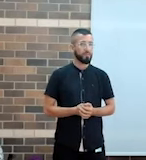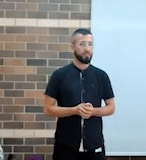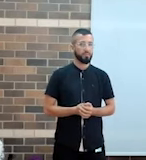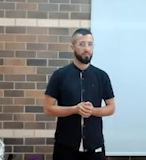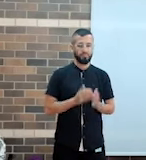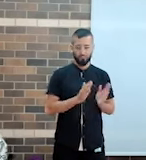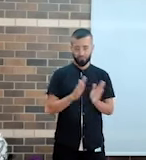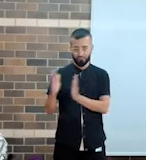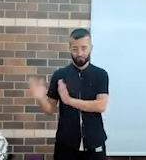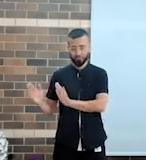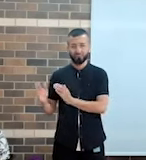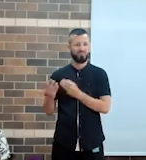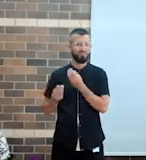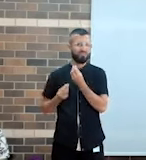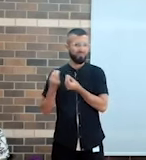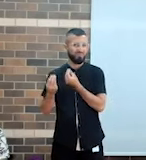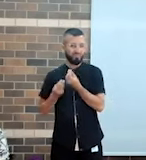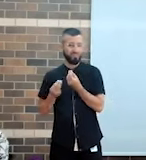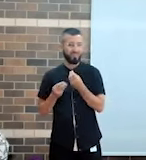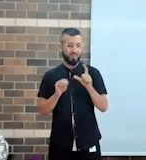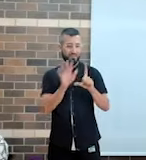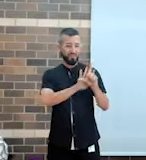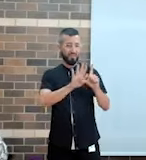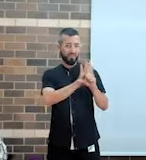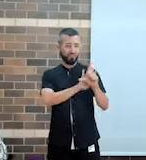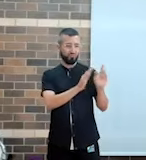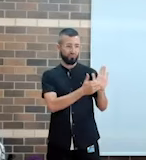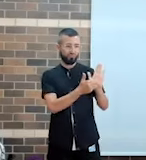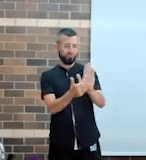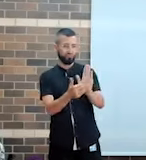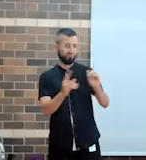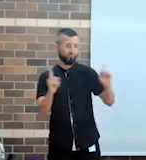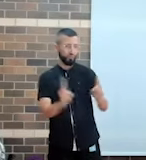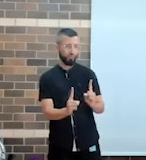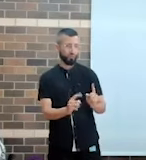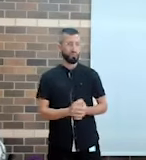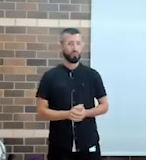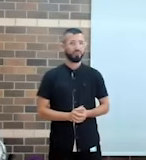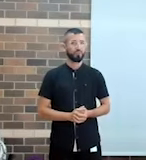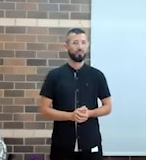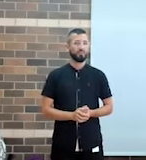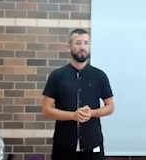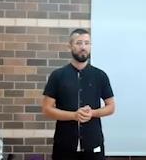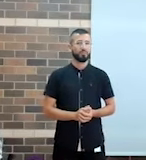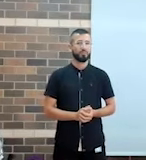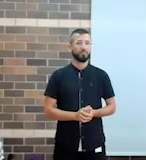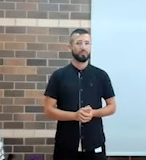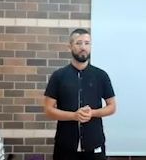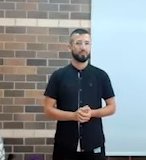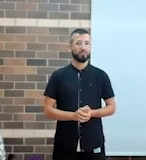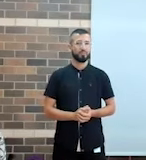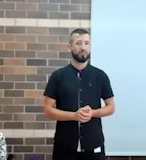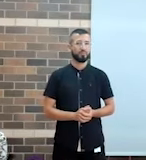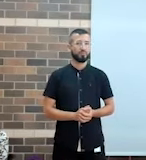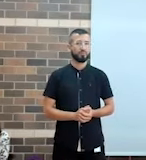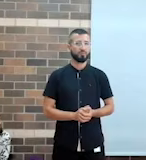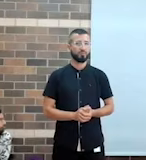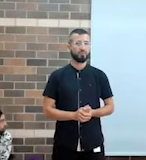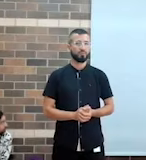eh, a ver dos videos cortos eh, que, que